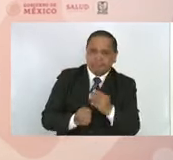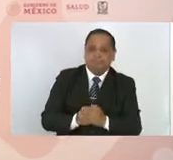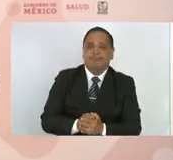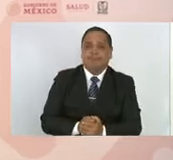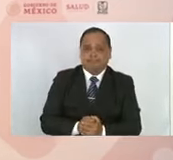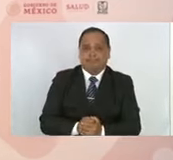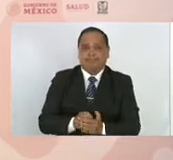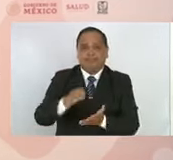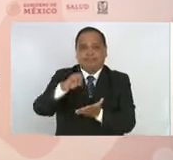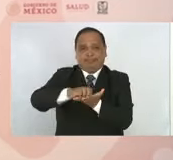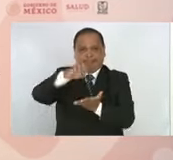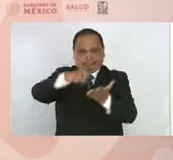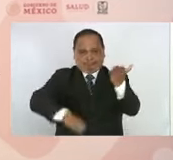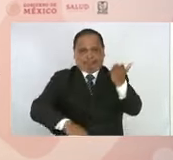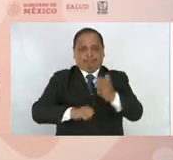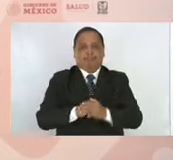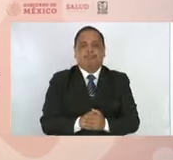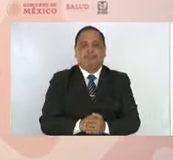Por ejemplo,